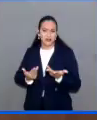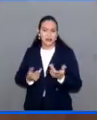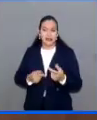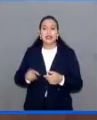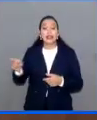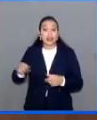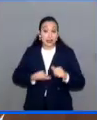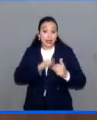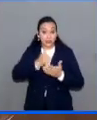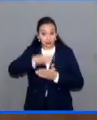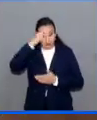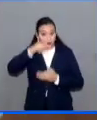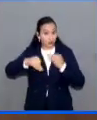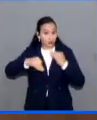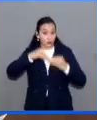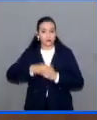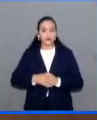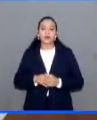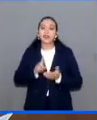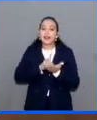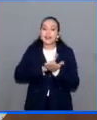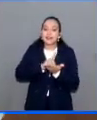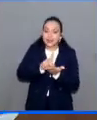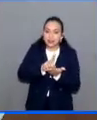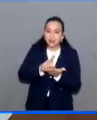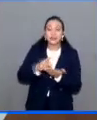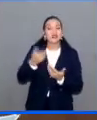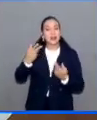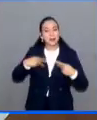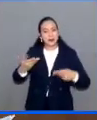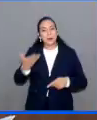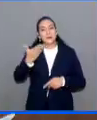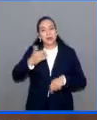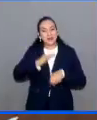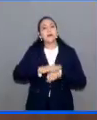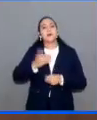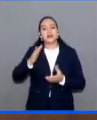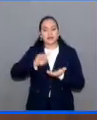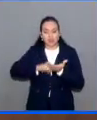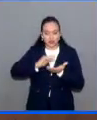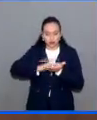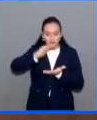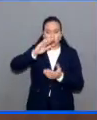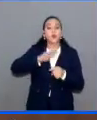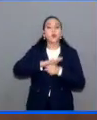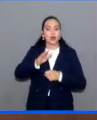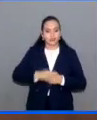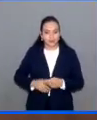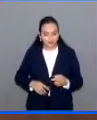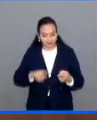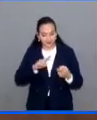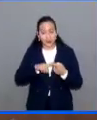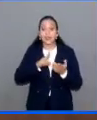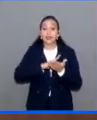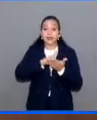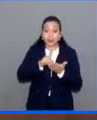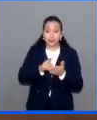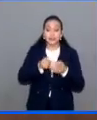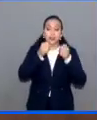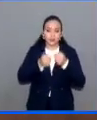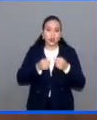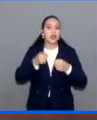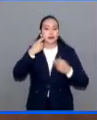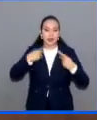México. Los derechos que tuvieron más menciones en los expedientes de queja se refirieron al derecho a la seguridad jurídica y al